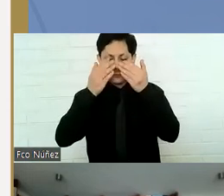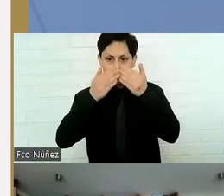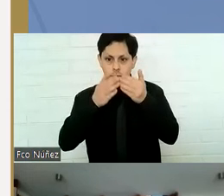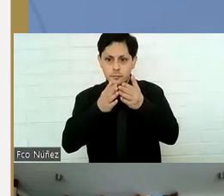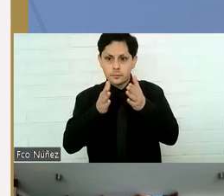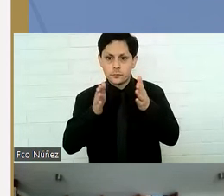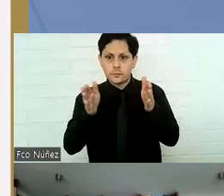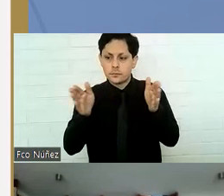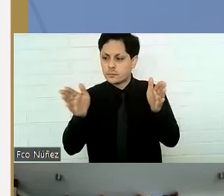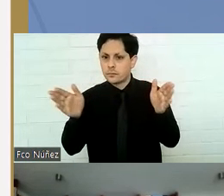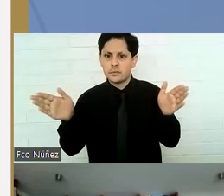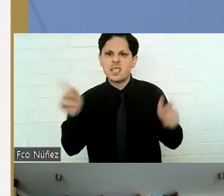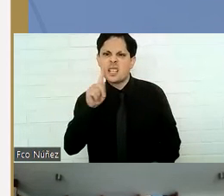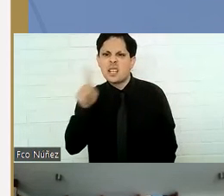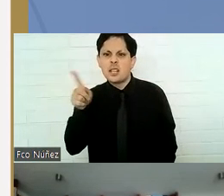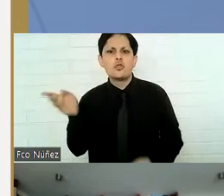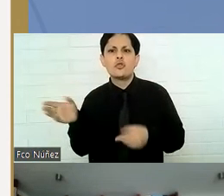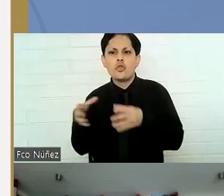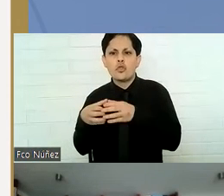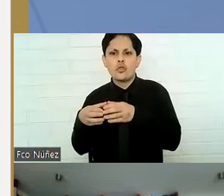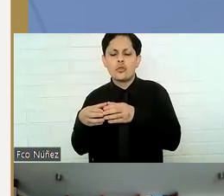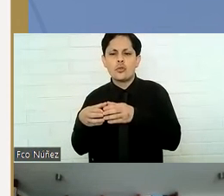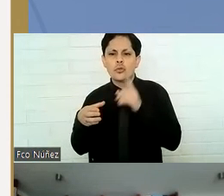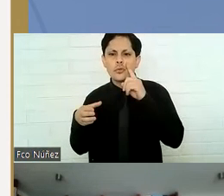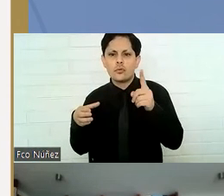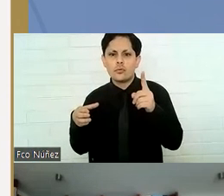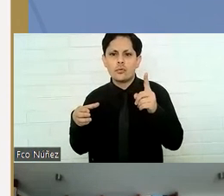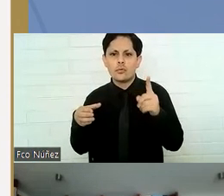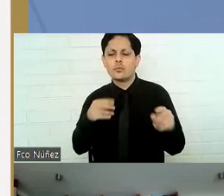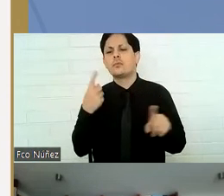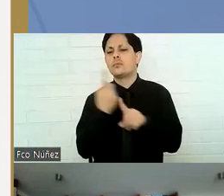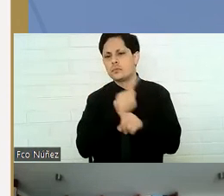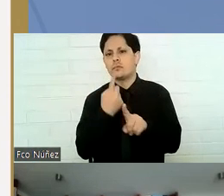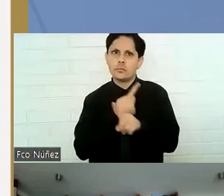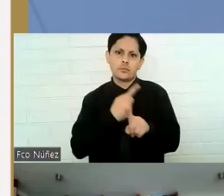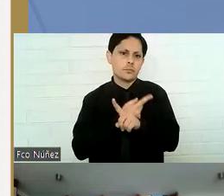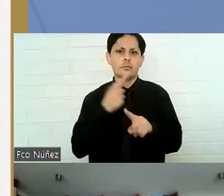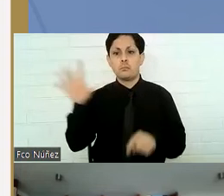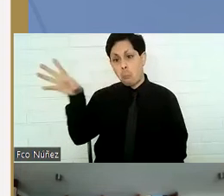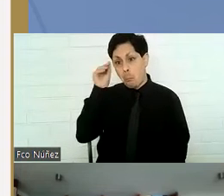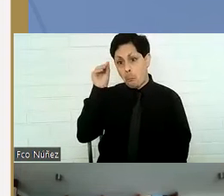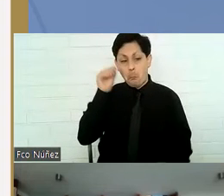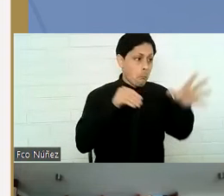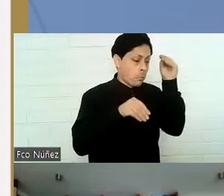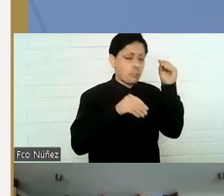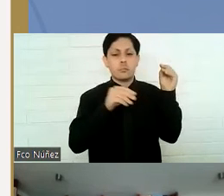son, fuera de la captura de los discursos del mercado y de todo